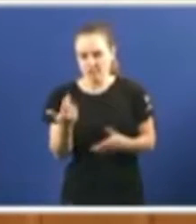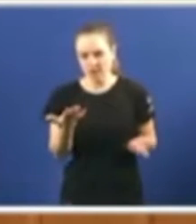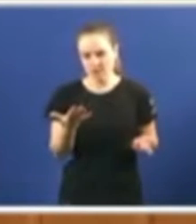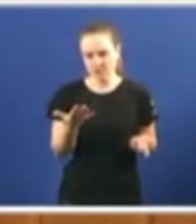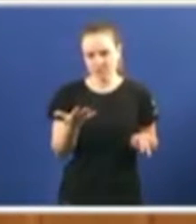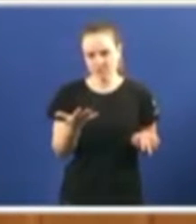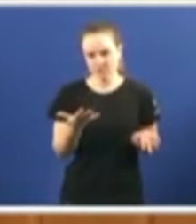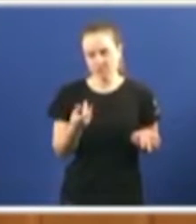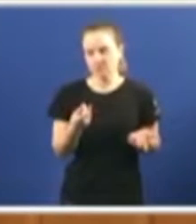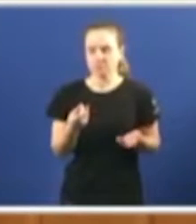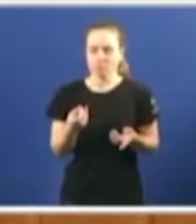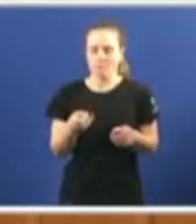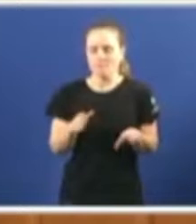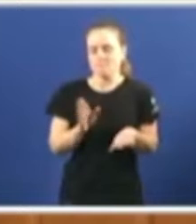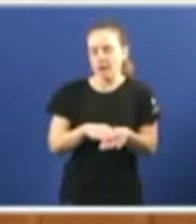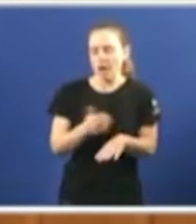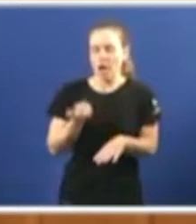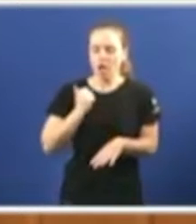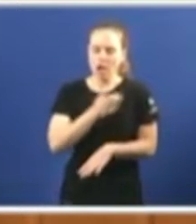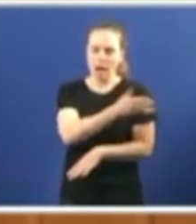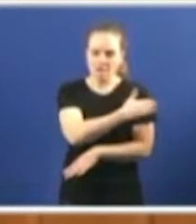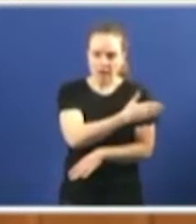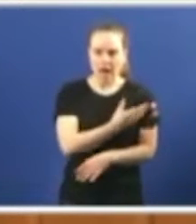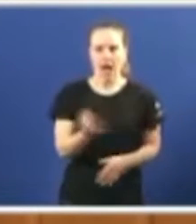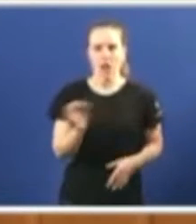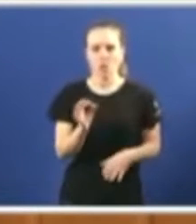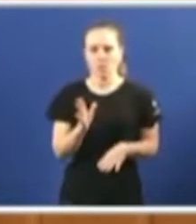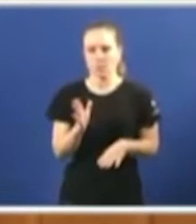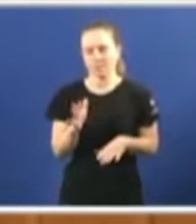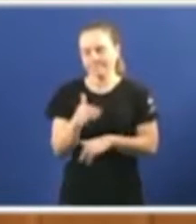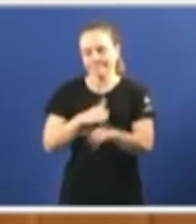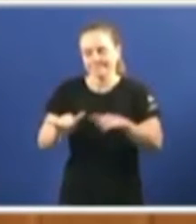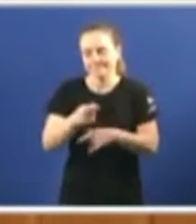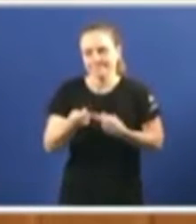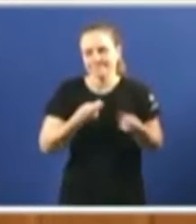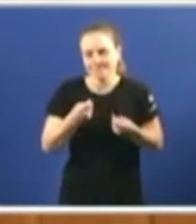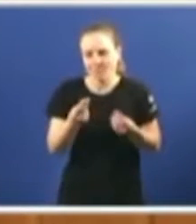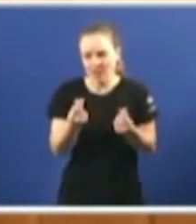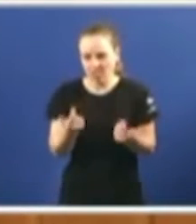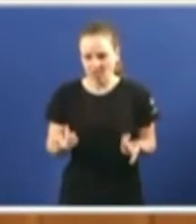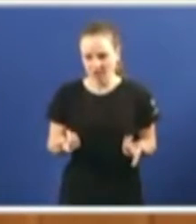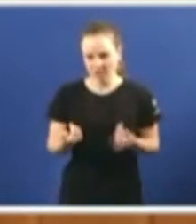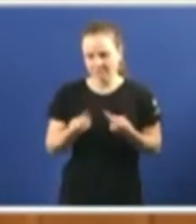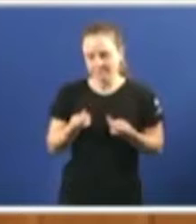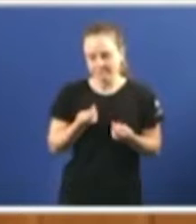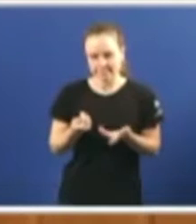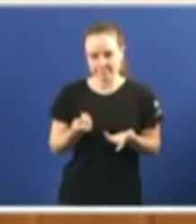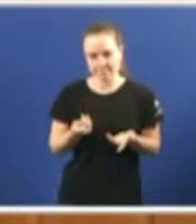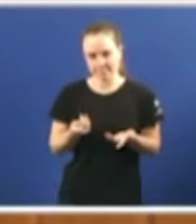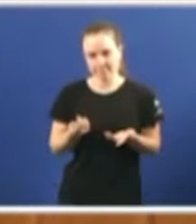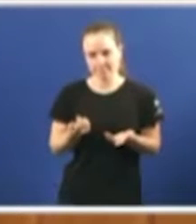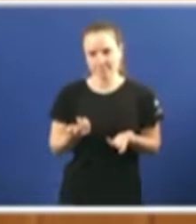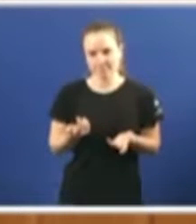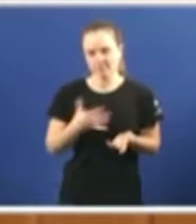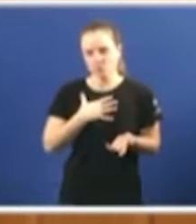utilización como avais e, polo tanto, un novo mercado e especulación financiera coas cotas, que podería producir